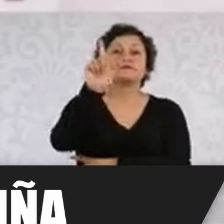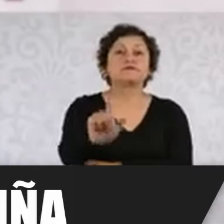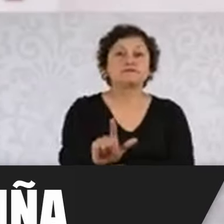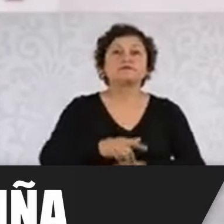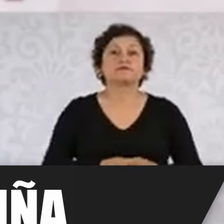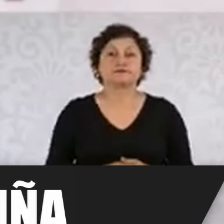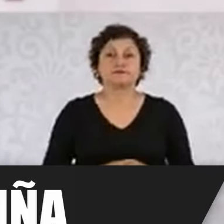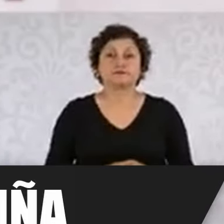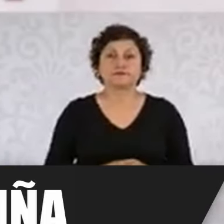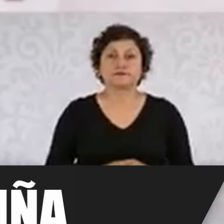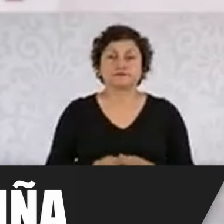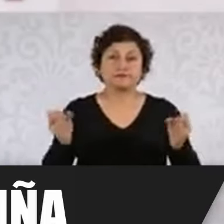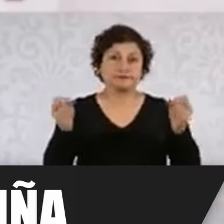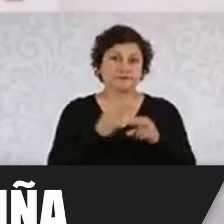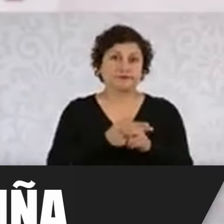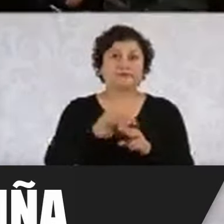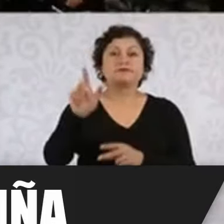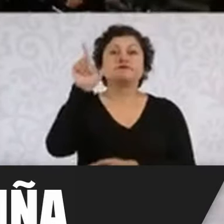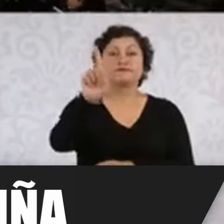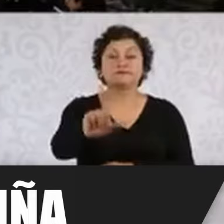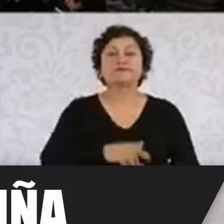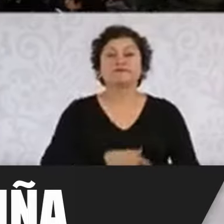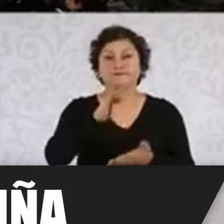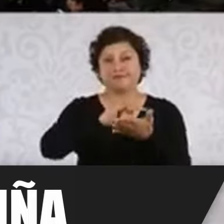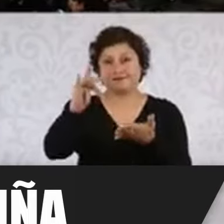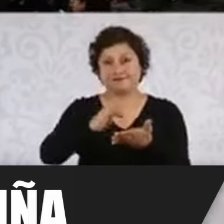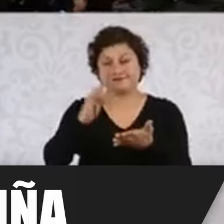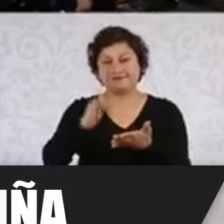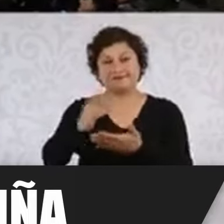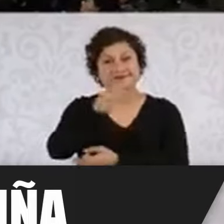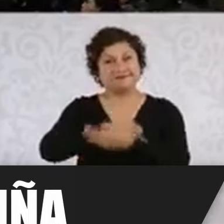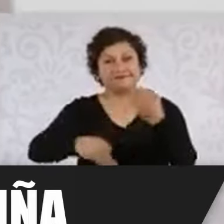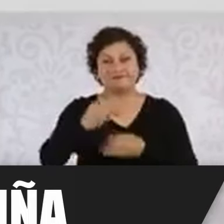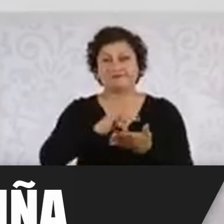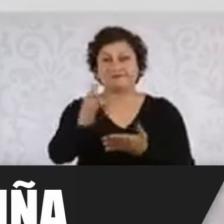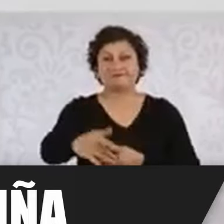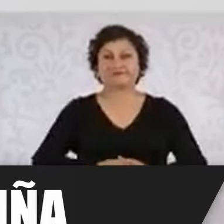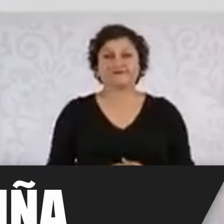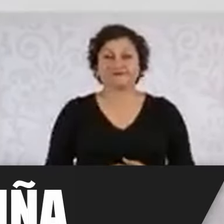Hasta el lunes. Sí. Gracias a todas y a todos. Gracias.